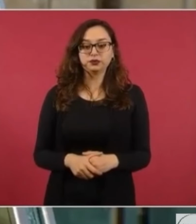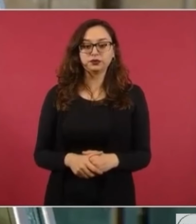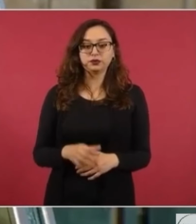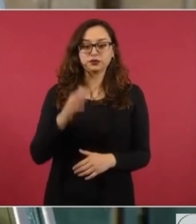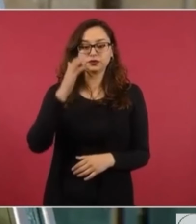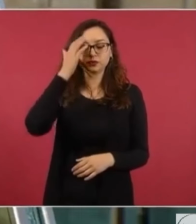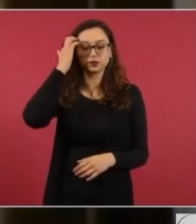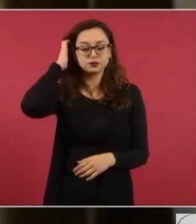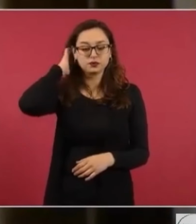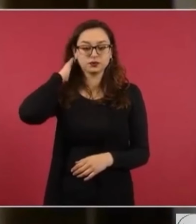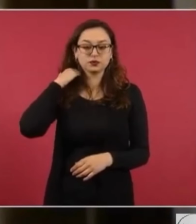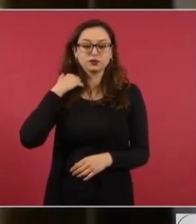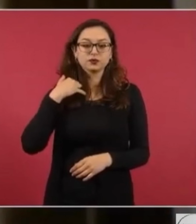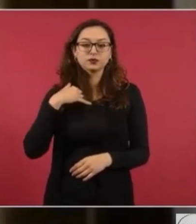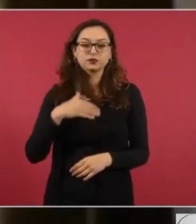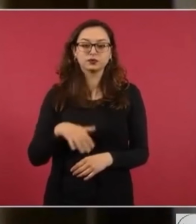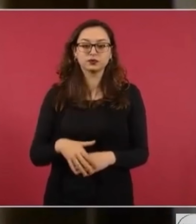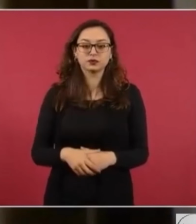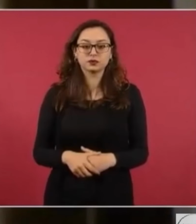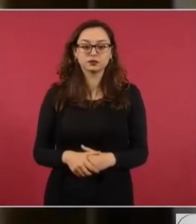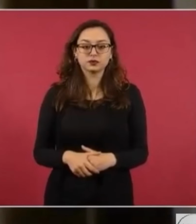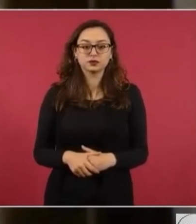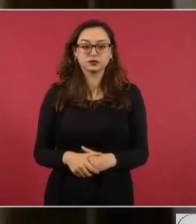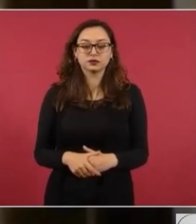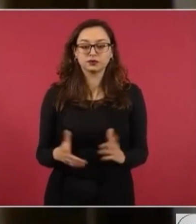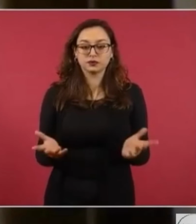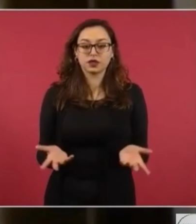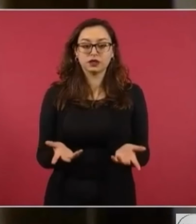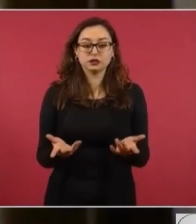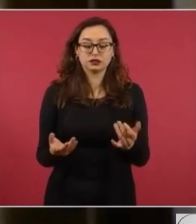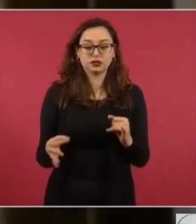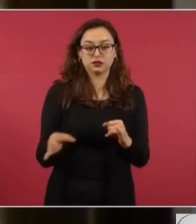Me gustaría ir cerrando